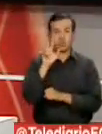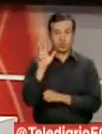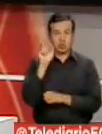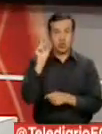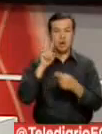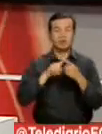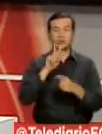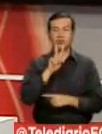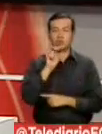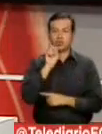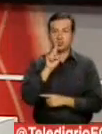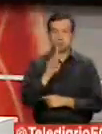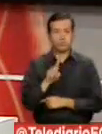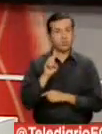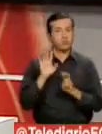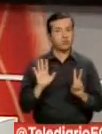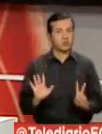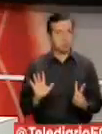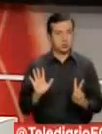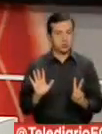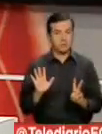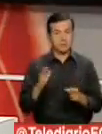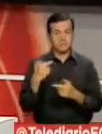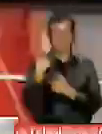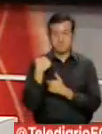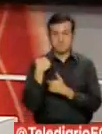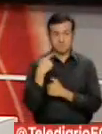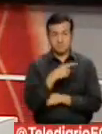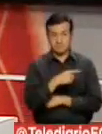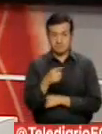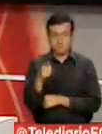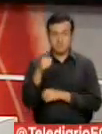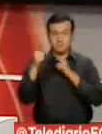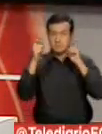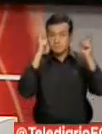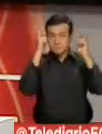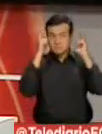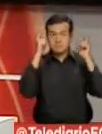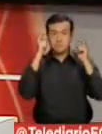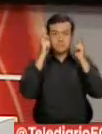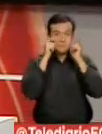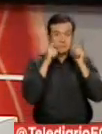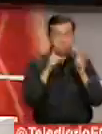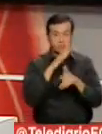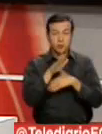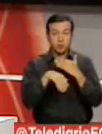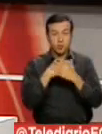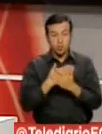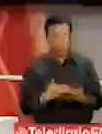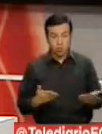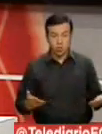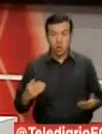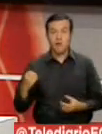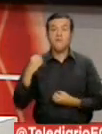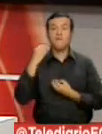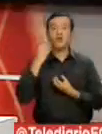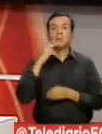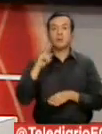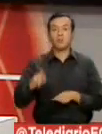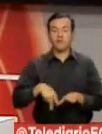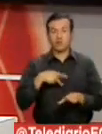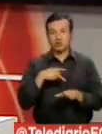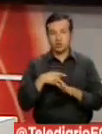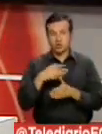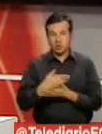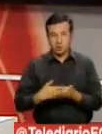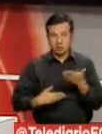y 2017. Encargados ellos del manejo y de la custodia de los productos derivados de la